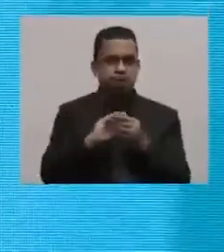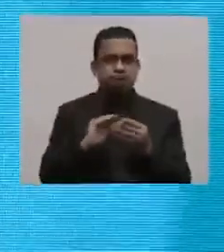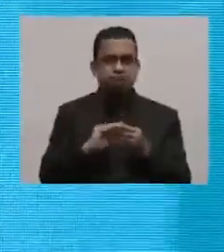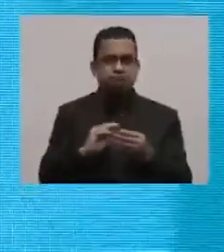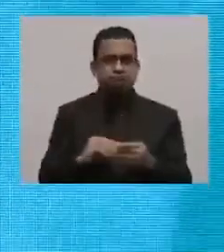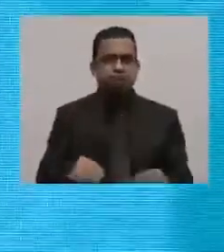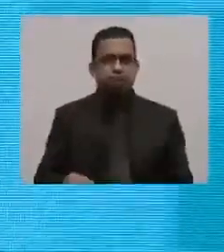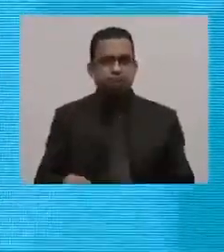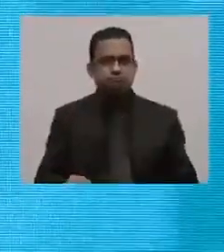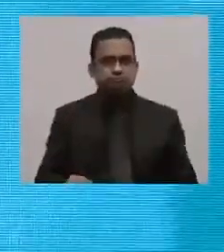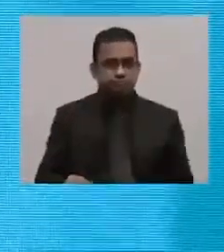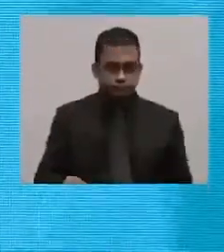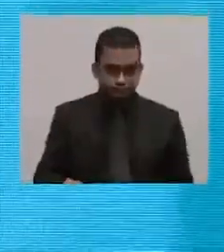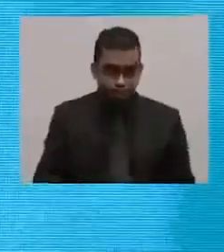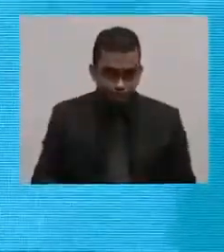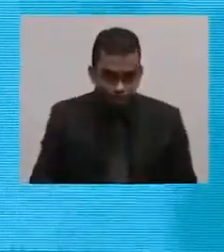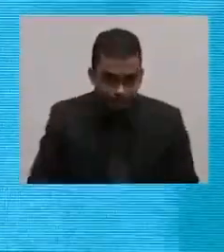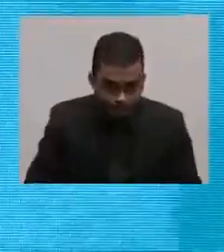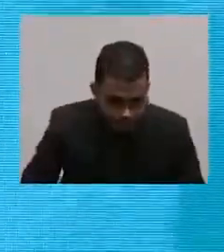bienvenida.